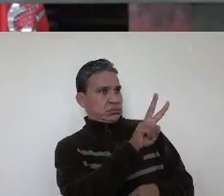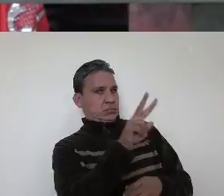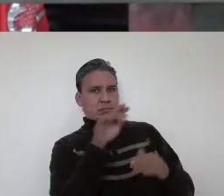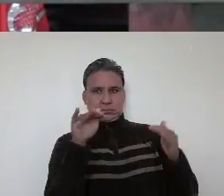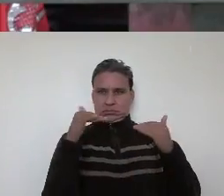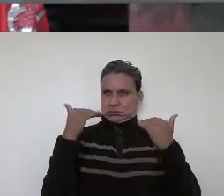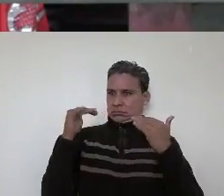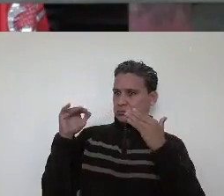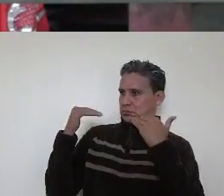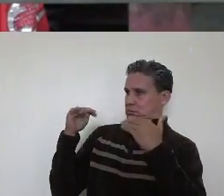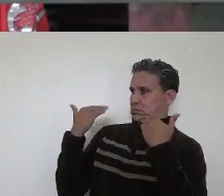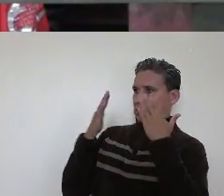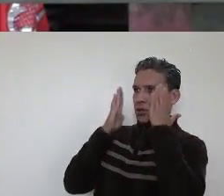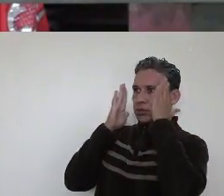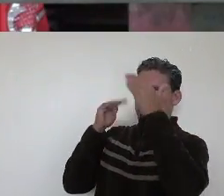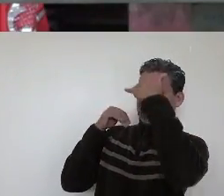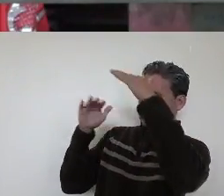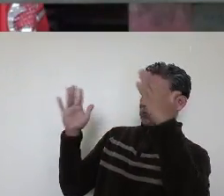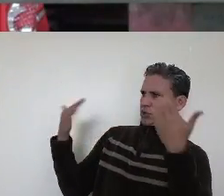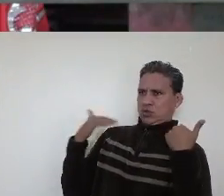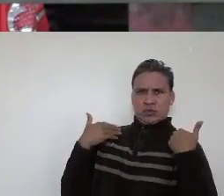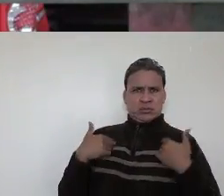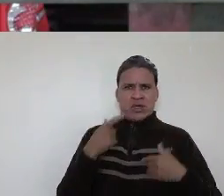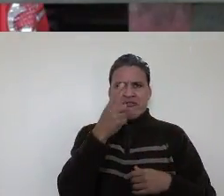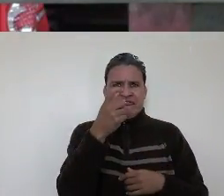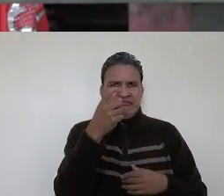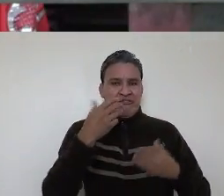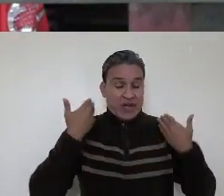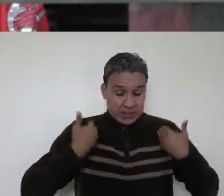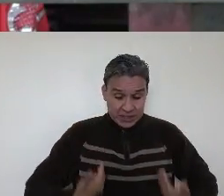que quiere participar